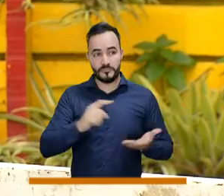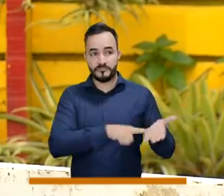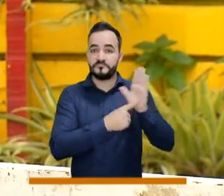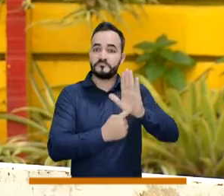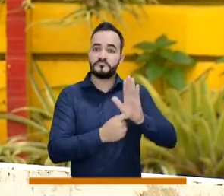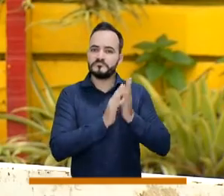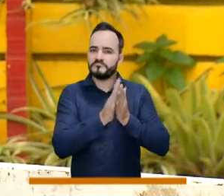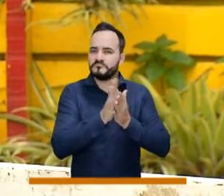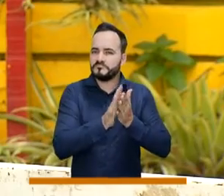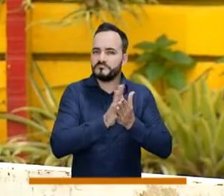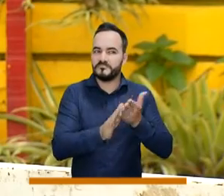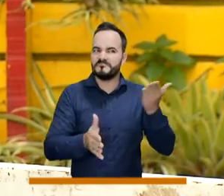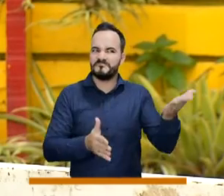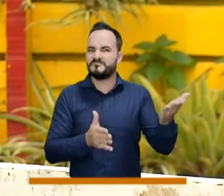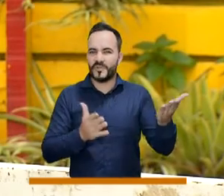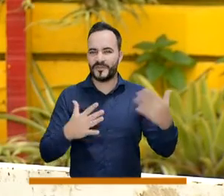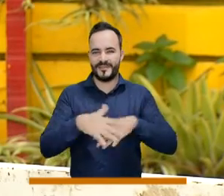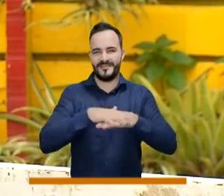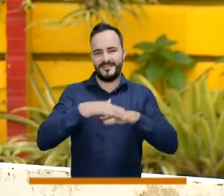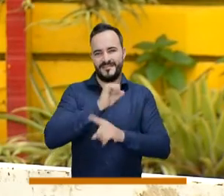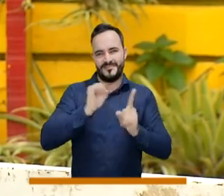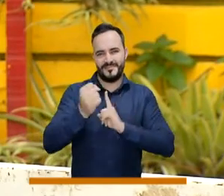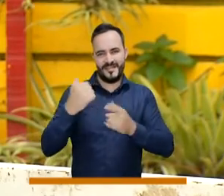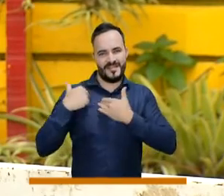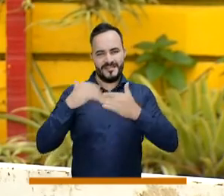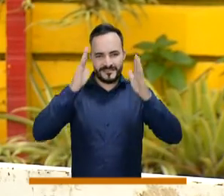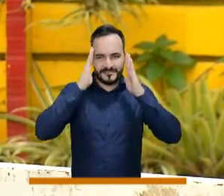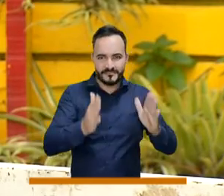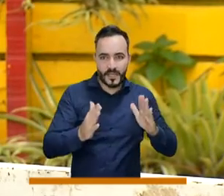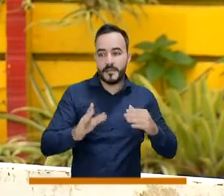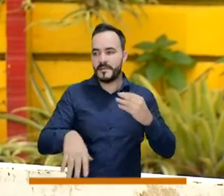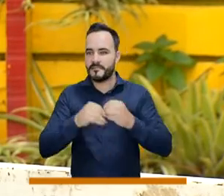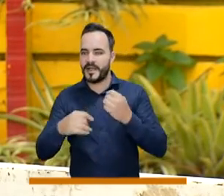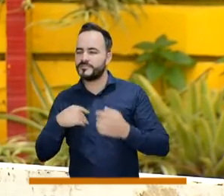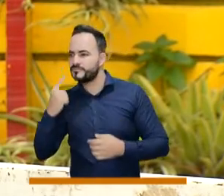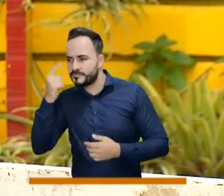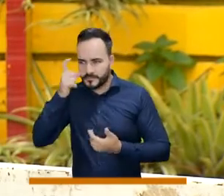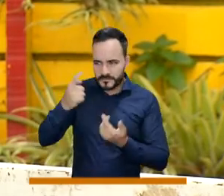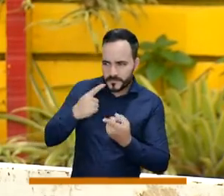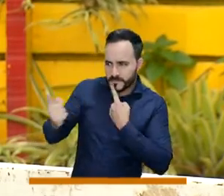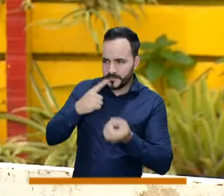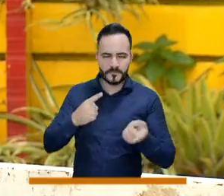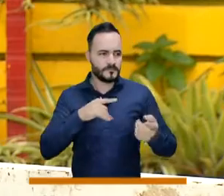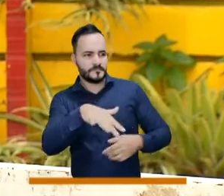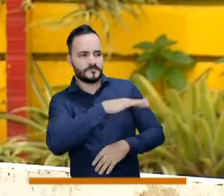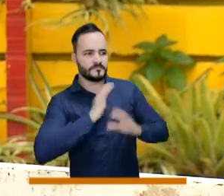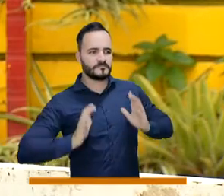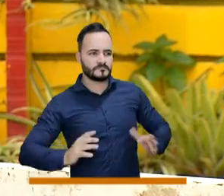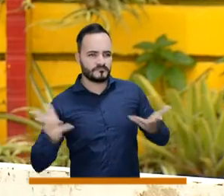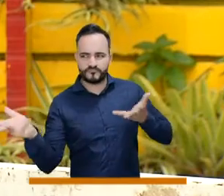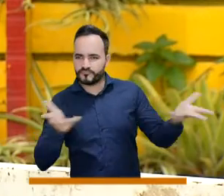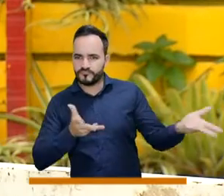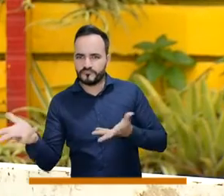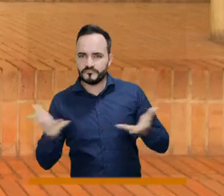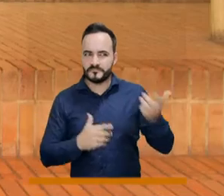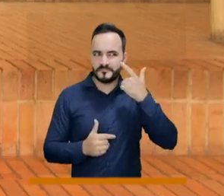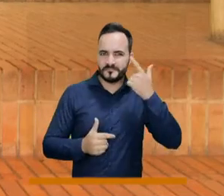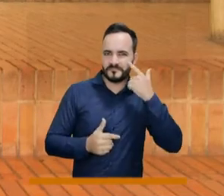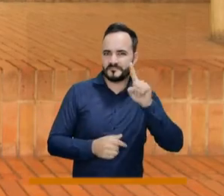de las redes sociales y, como siempre, en este diálogo permanente con la ciudadanía. Camilo, ¿cuál es la pregunta que tenemos para el día de